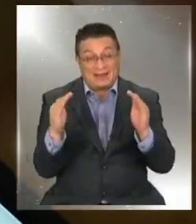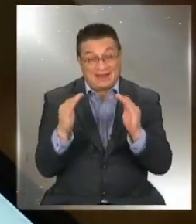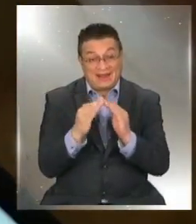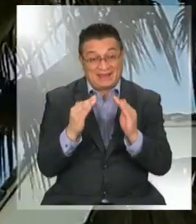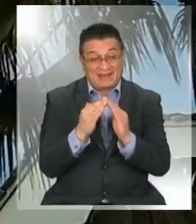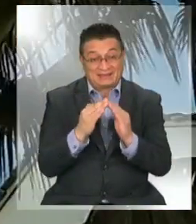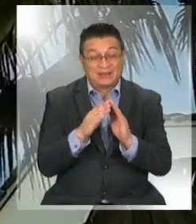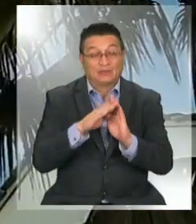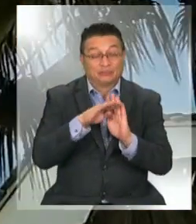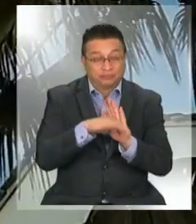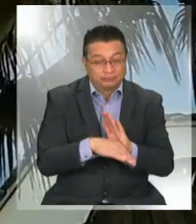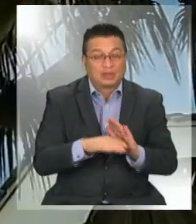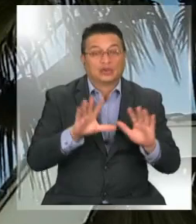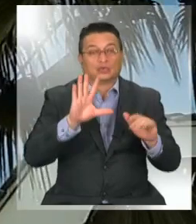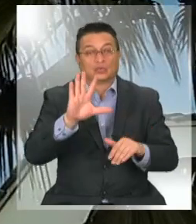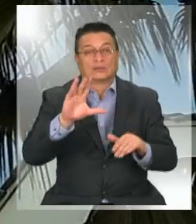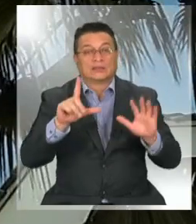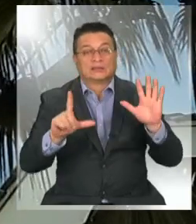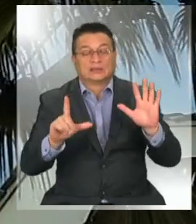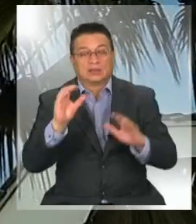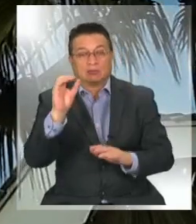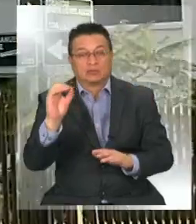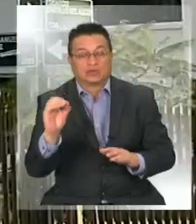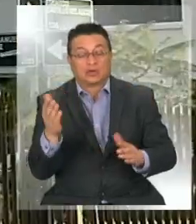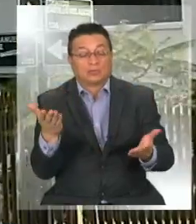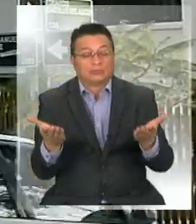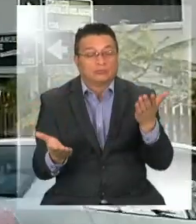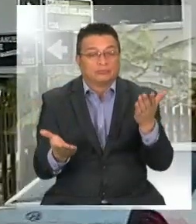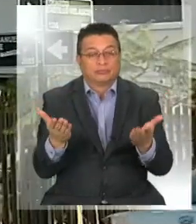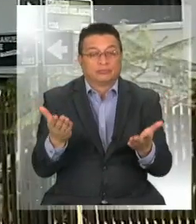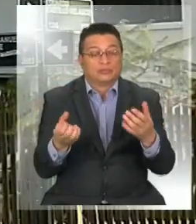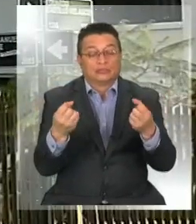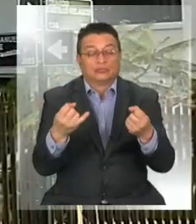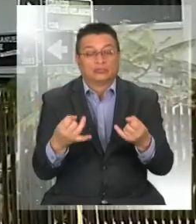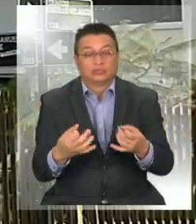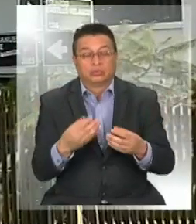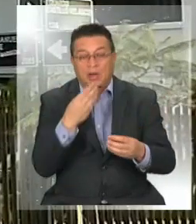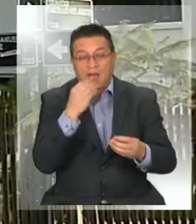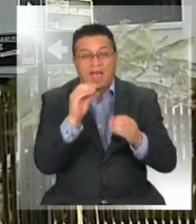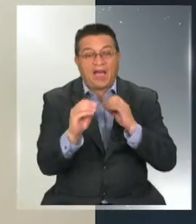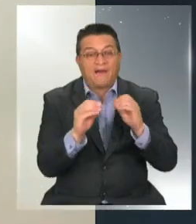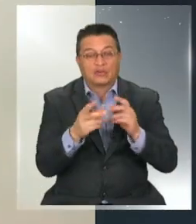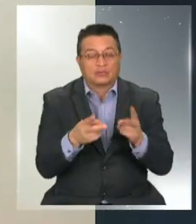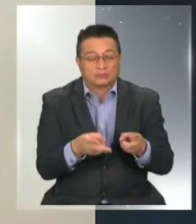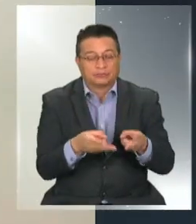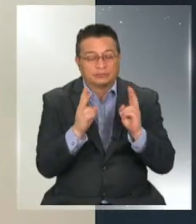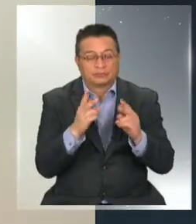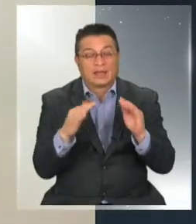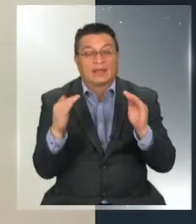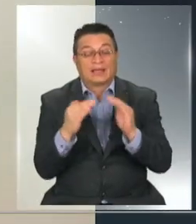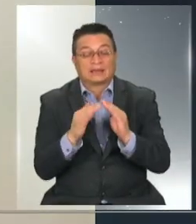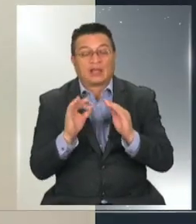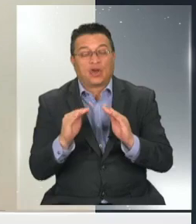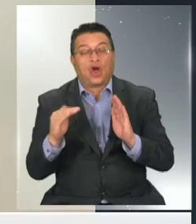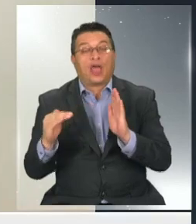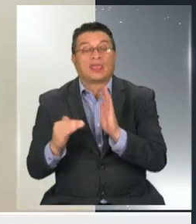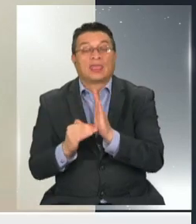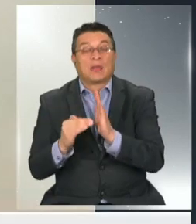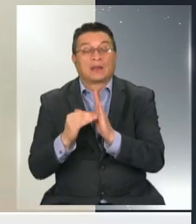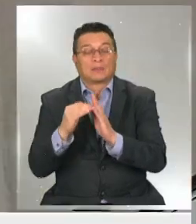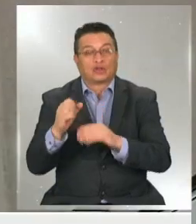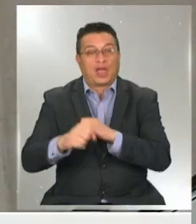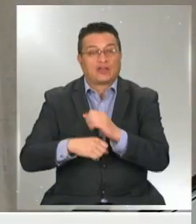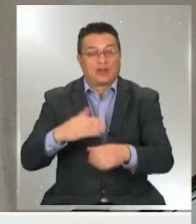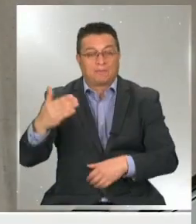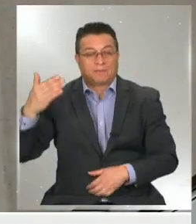esta caída es de un 57% si uno compara con la cantidad de avisos que habían disponibles de casas o departamentos el año